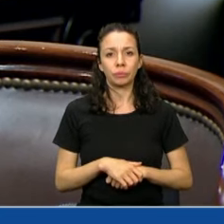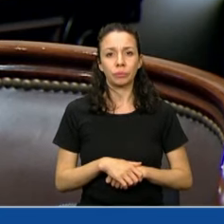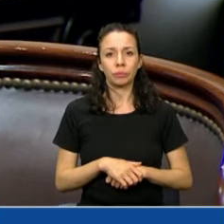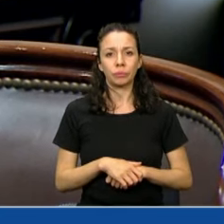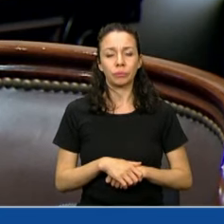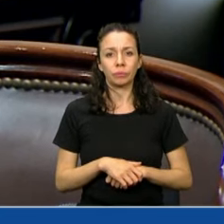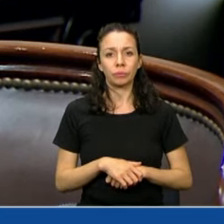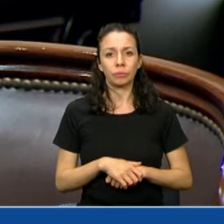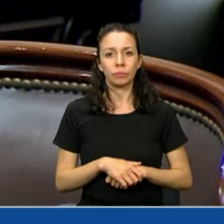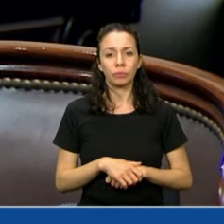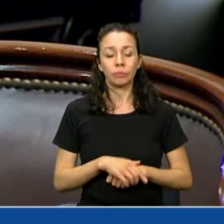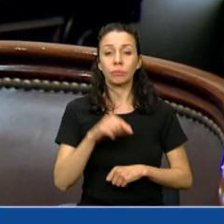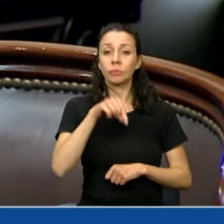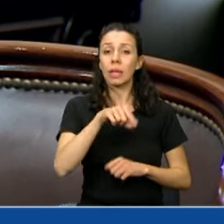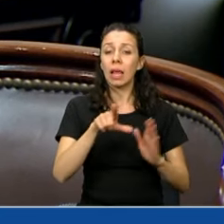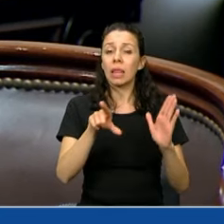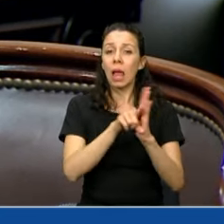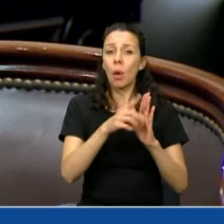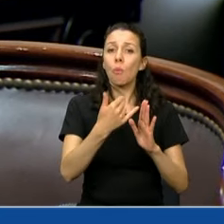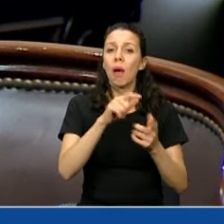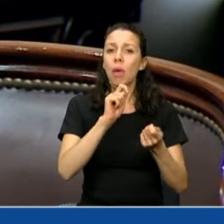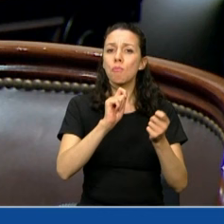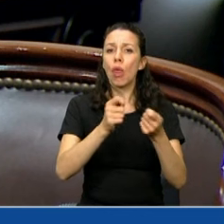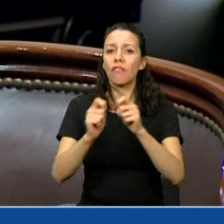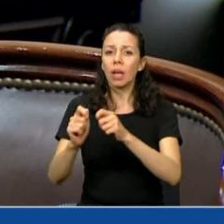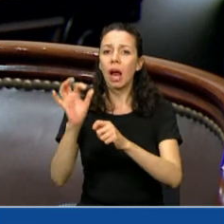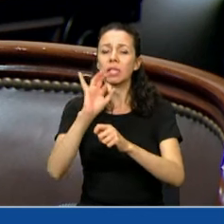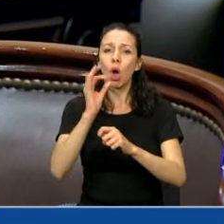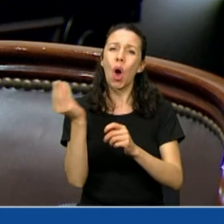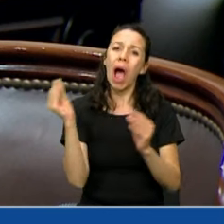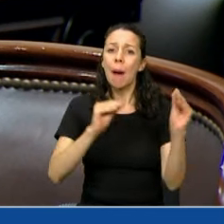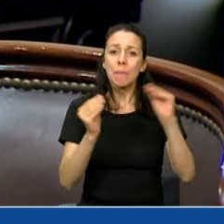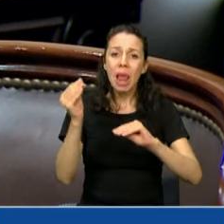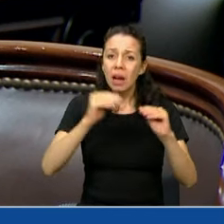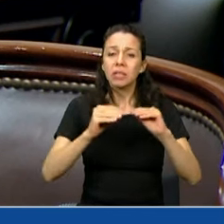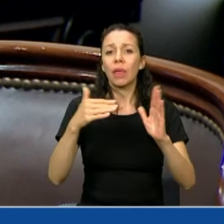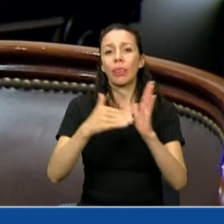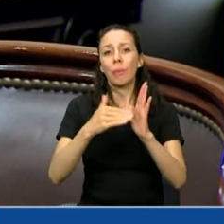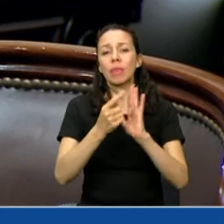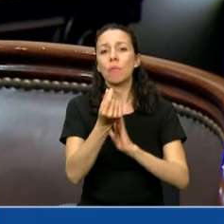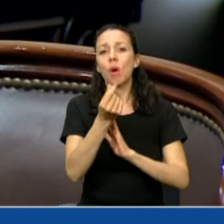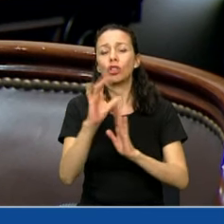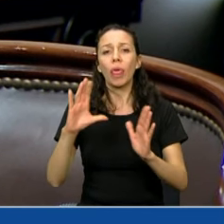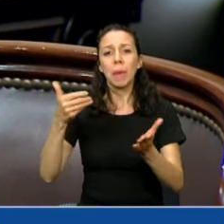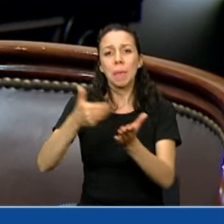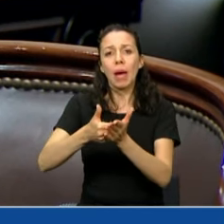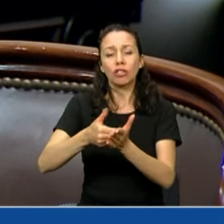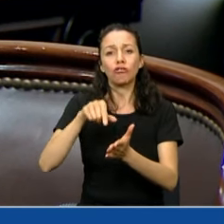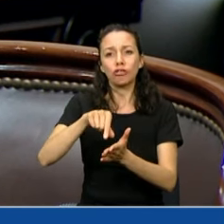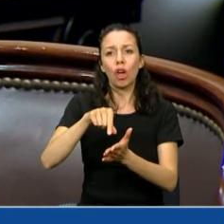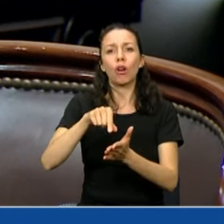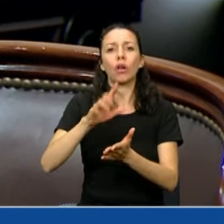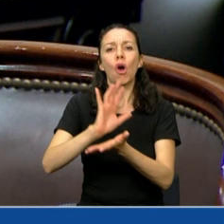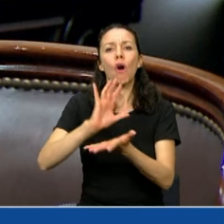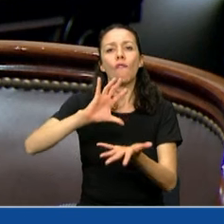los en la presente ley podrán ser modificados ampliados en lo que respecta al monto de la inversión proyectada forma